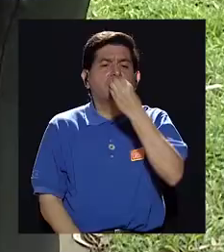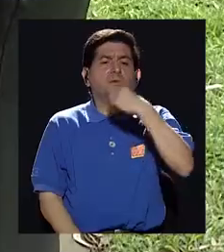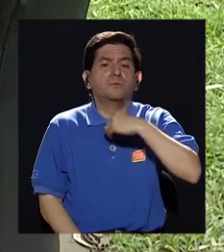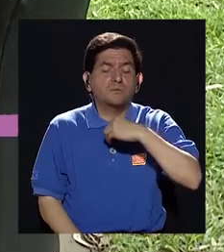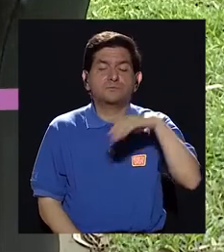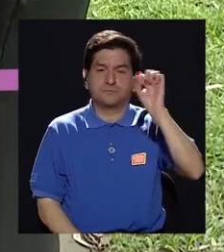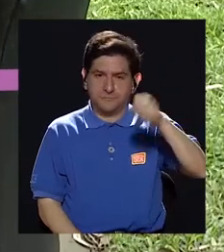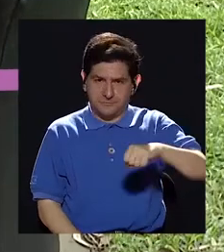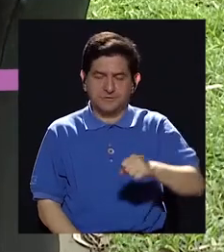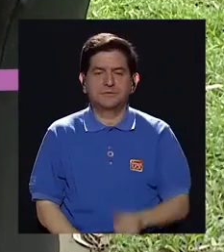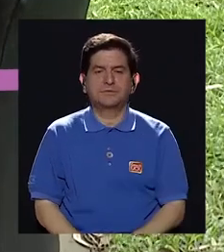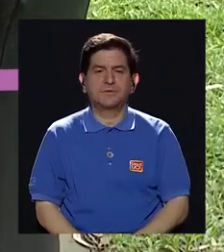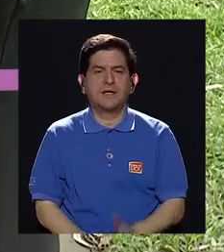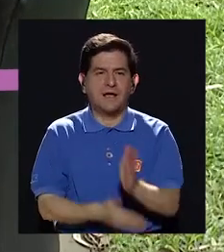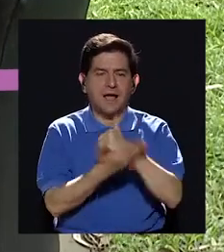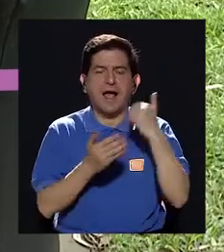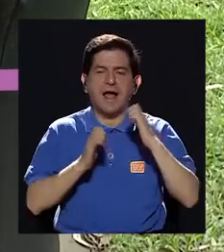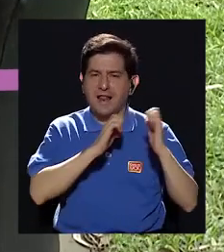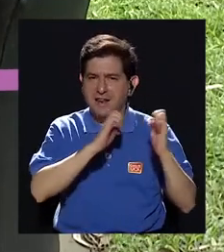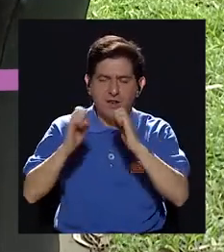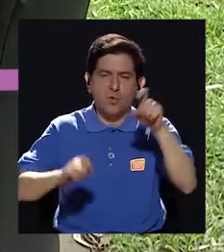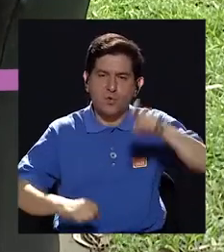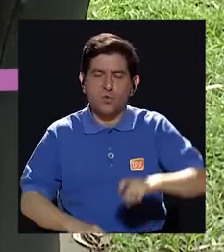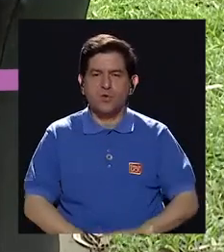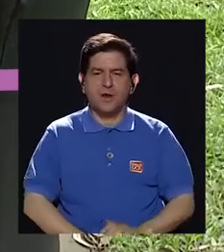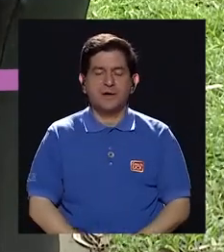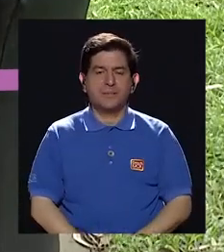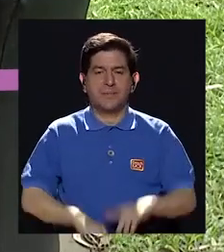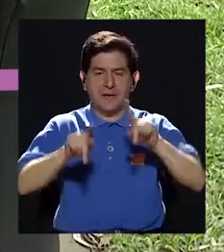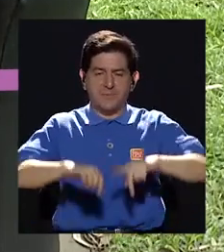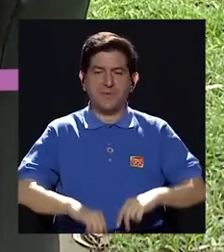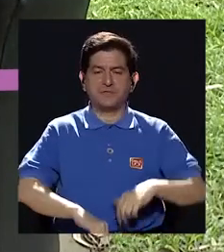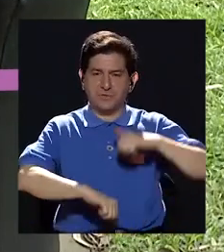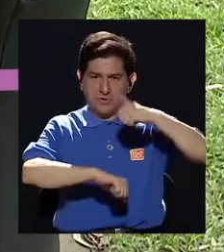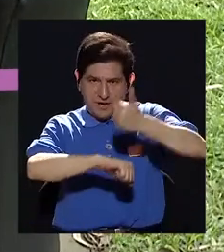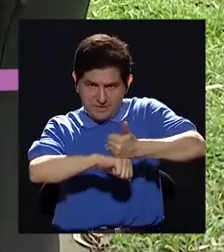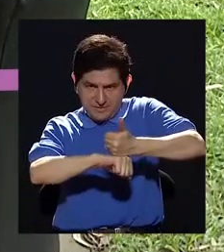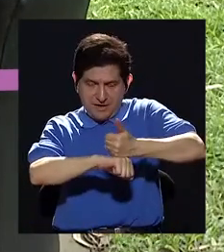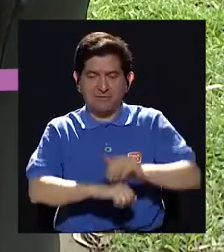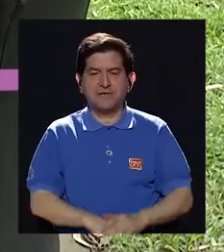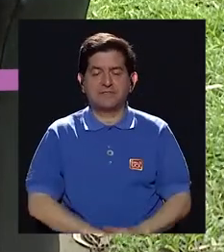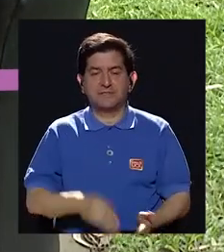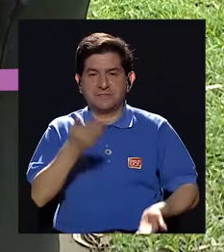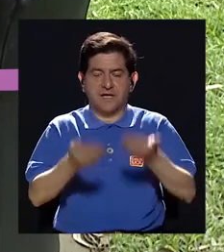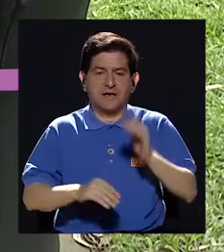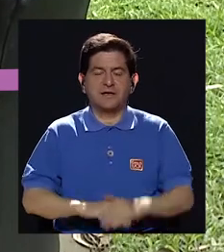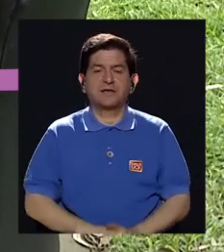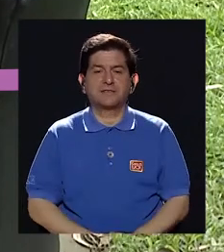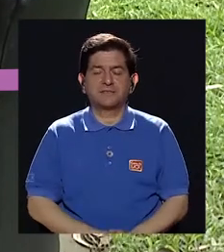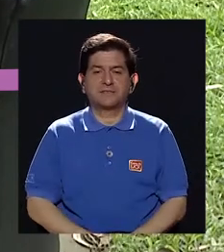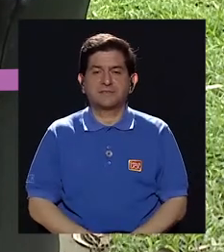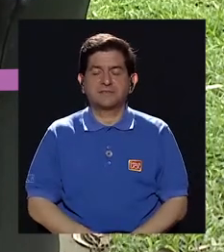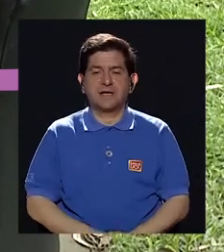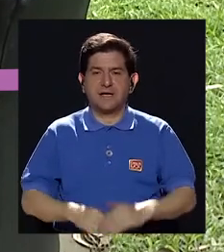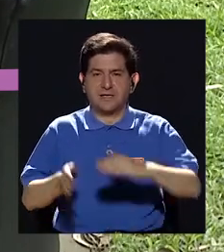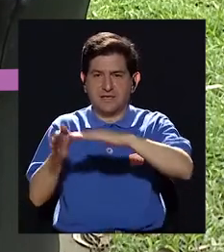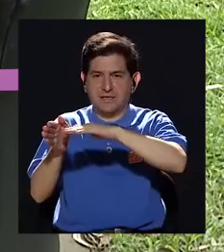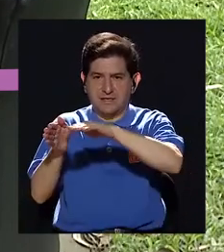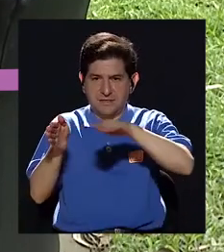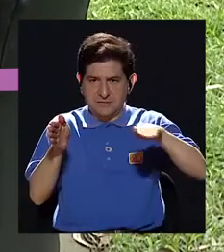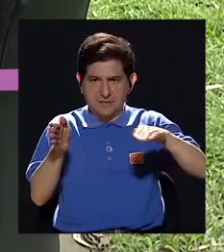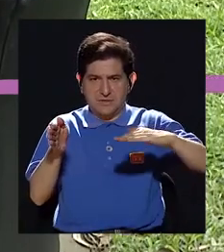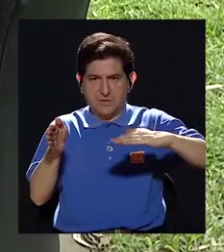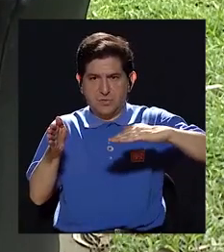entonces habrá que tener algunas estrategias para posicionarlo, ponerlo, digamos, levantar la cama.